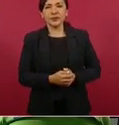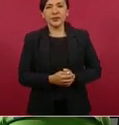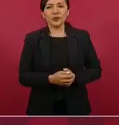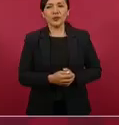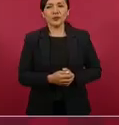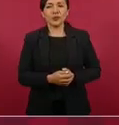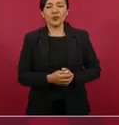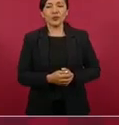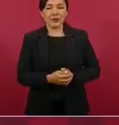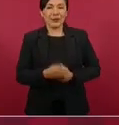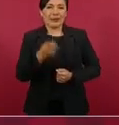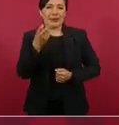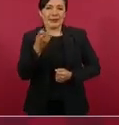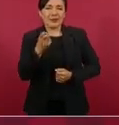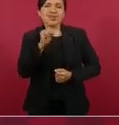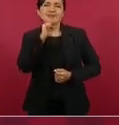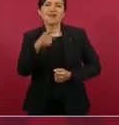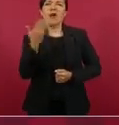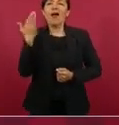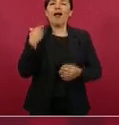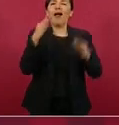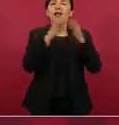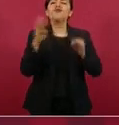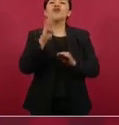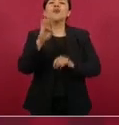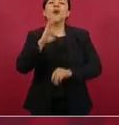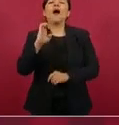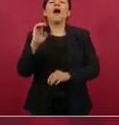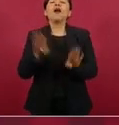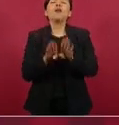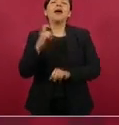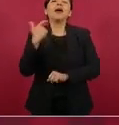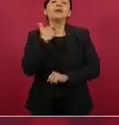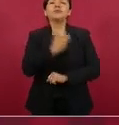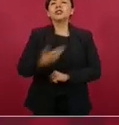Es a lo que me refería de cómo Fox